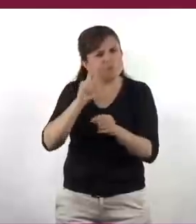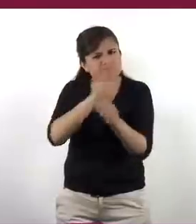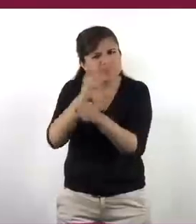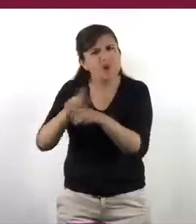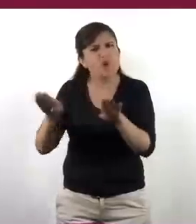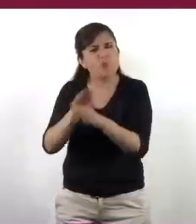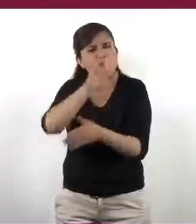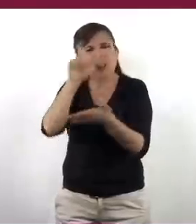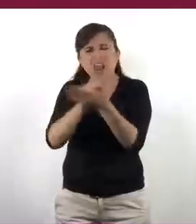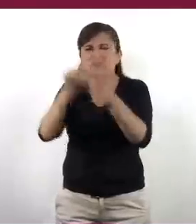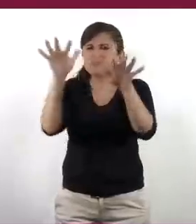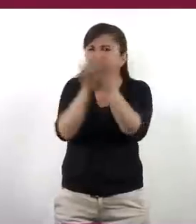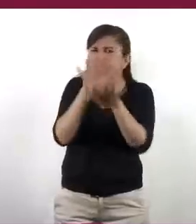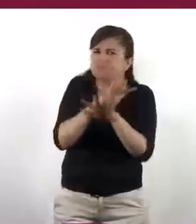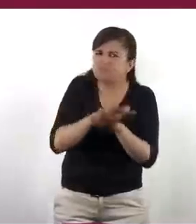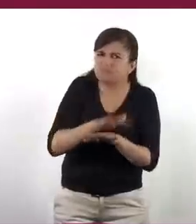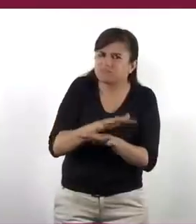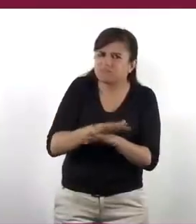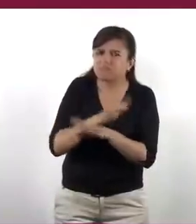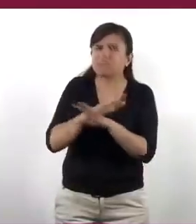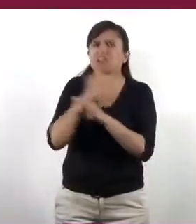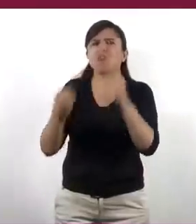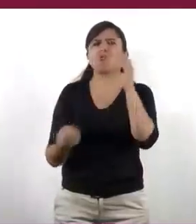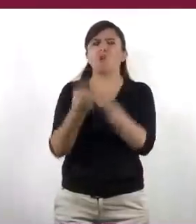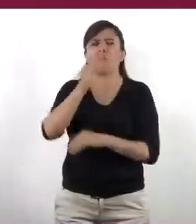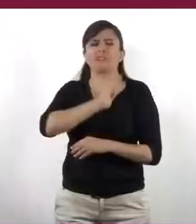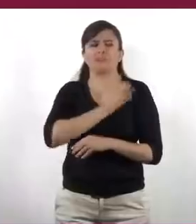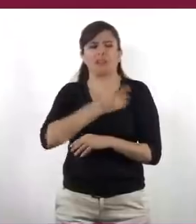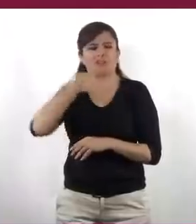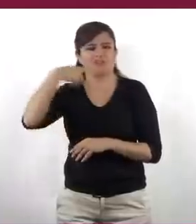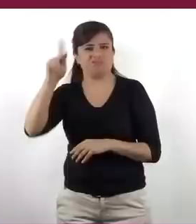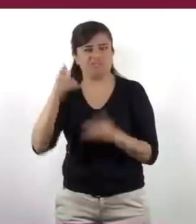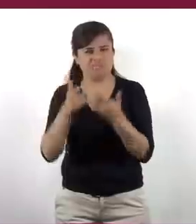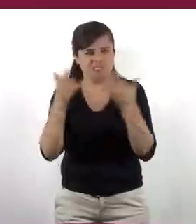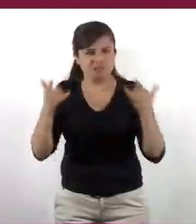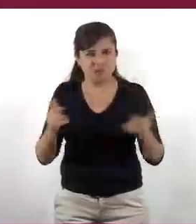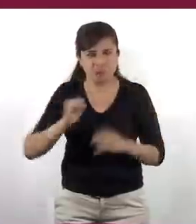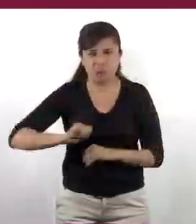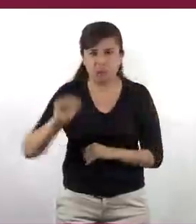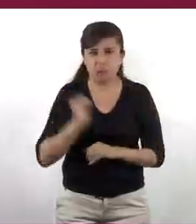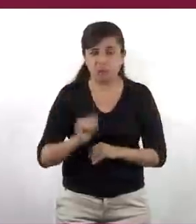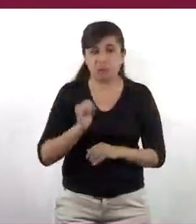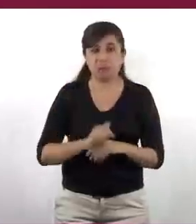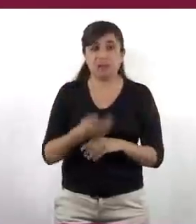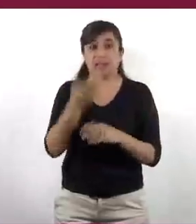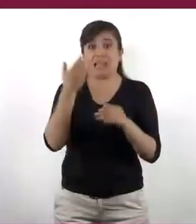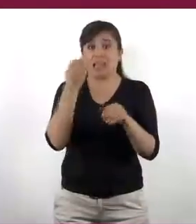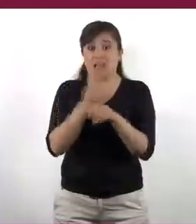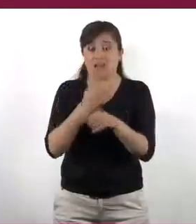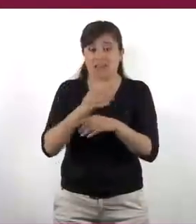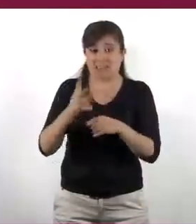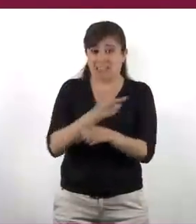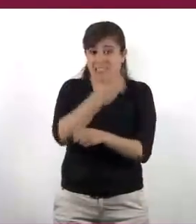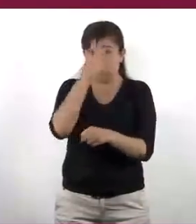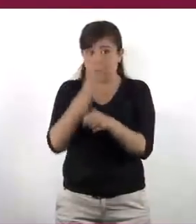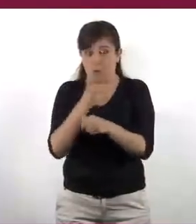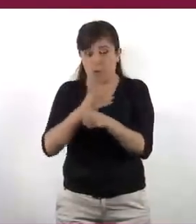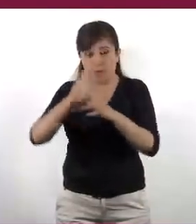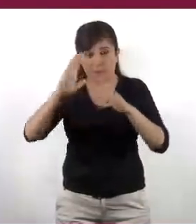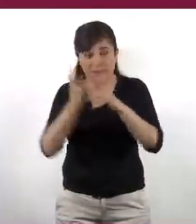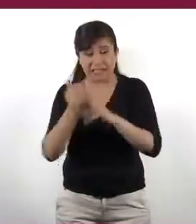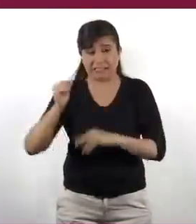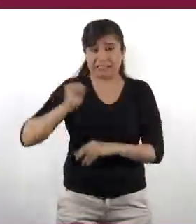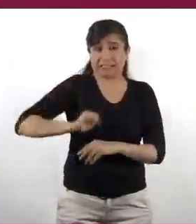reformas borbónicas en las instituciones de la Nueva España. Cabe destacar que durante la segunda mitad del